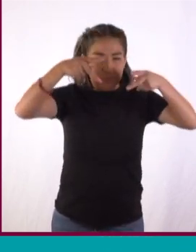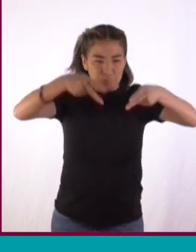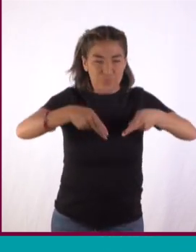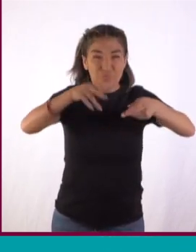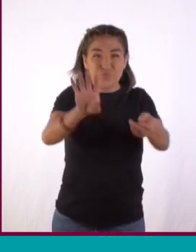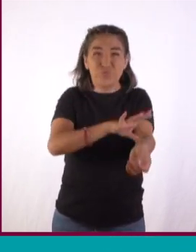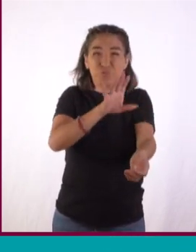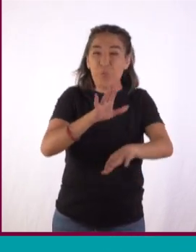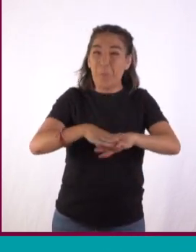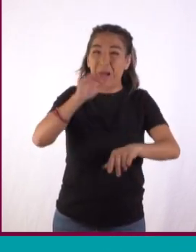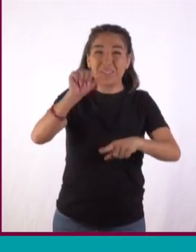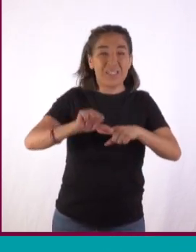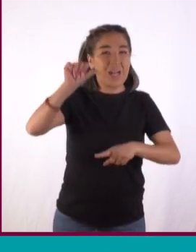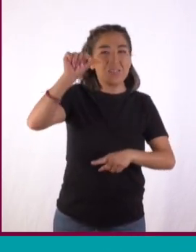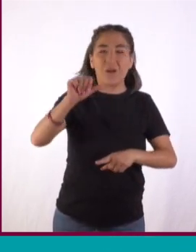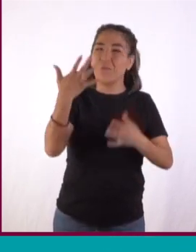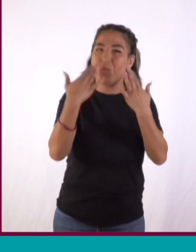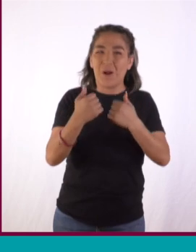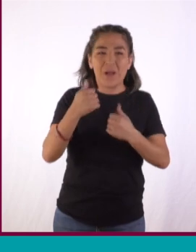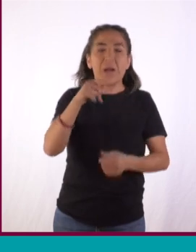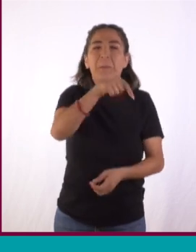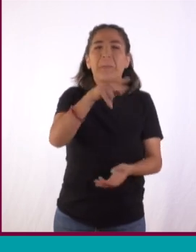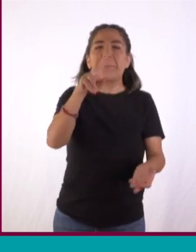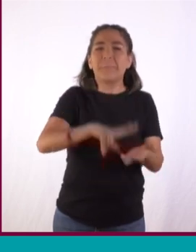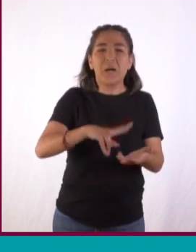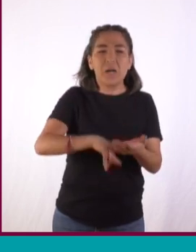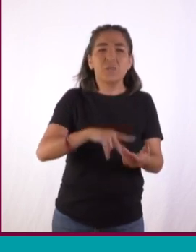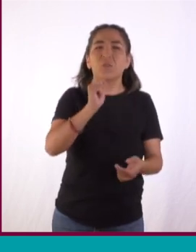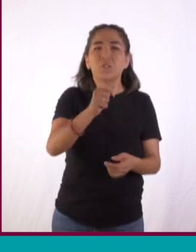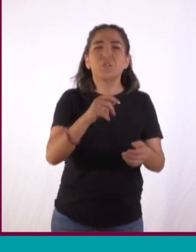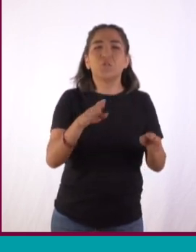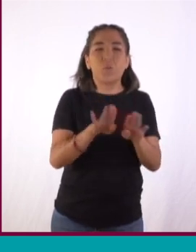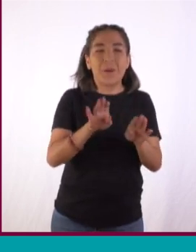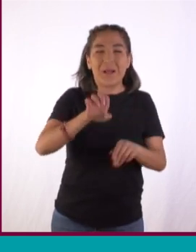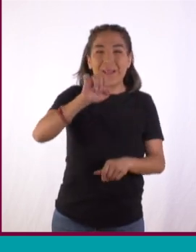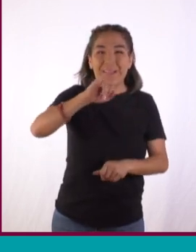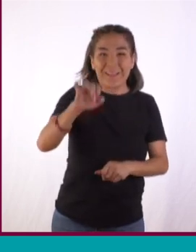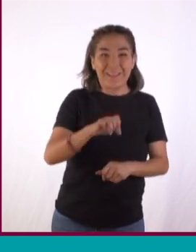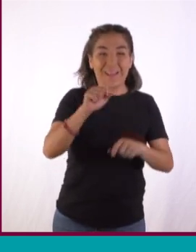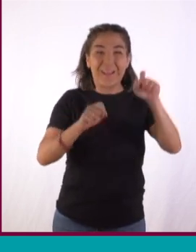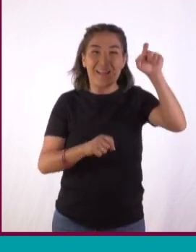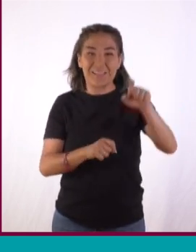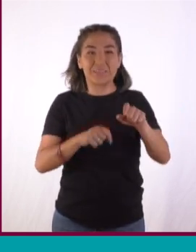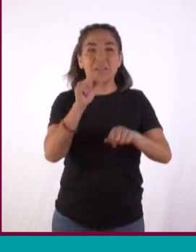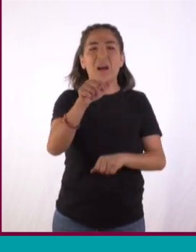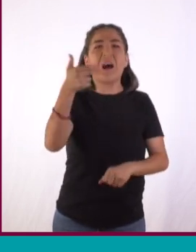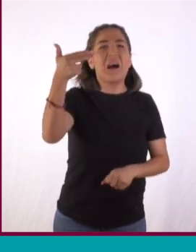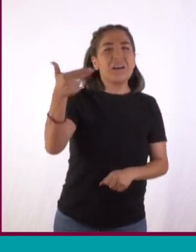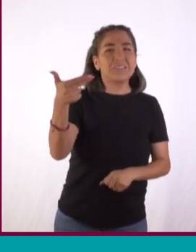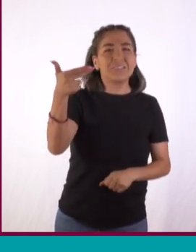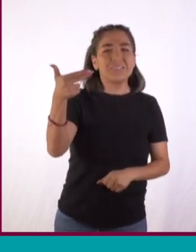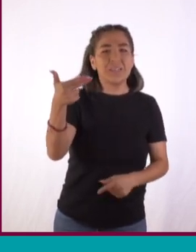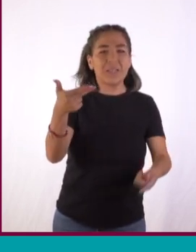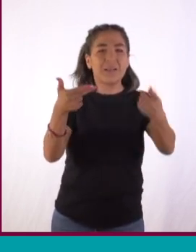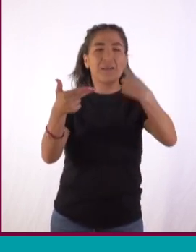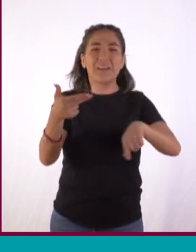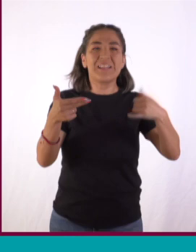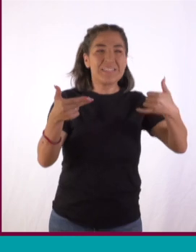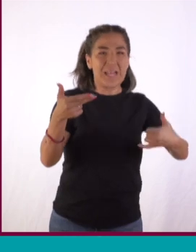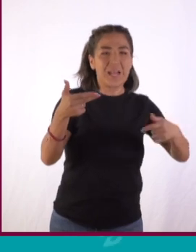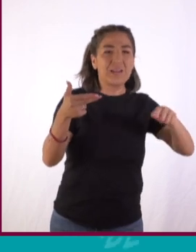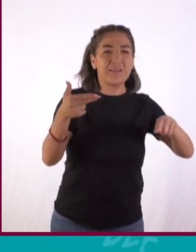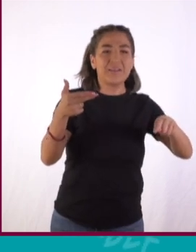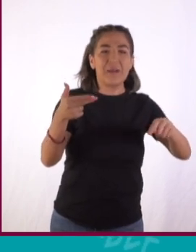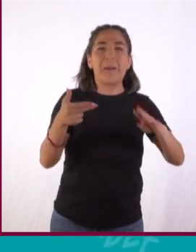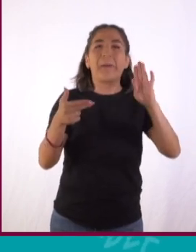a una carga magnética alta. Cuando se le da valores a la gráfica, vemos sobre el eje de las X una H y